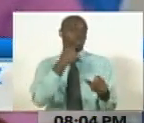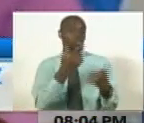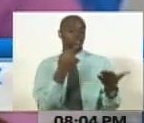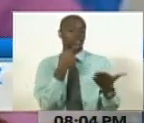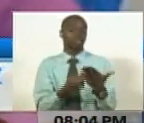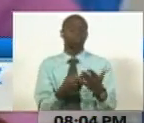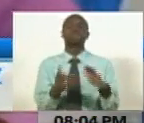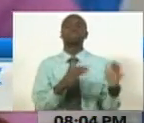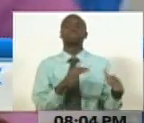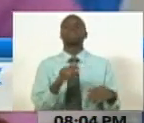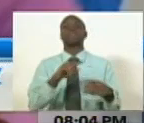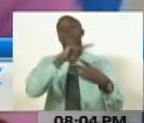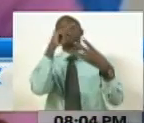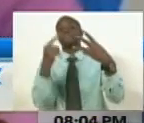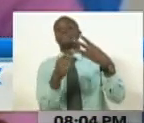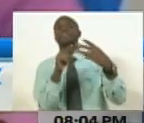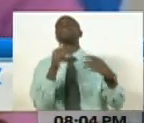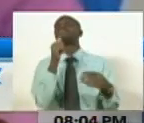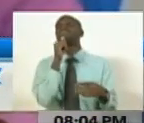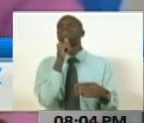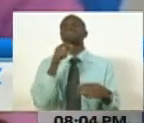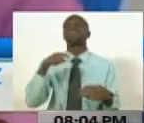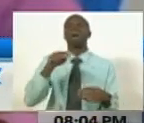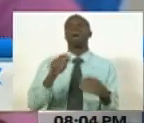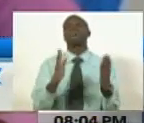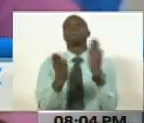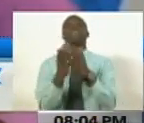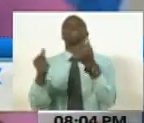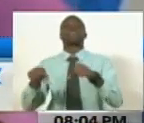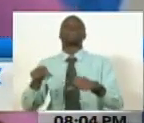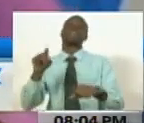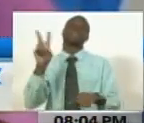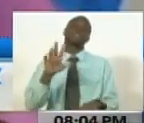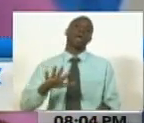derrotado, derecha venezolana